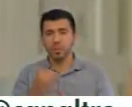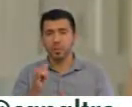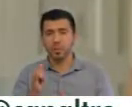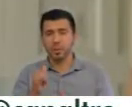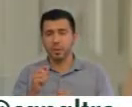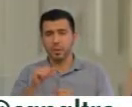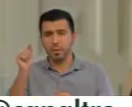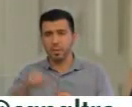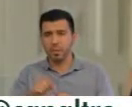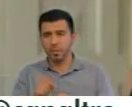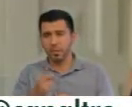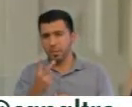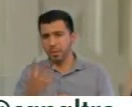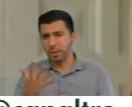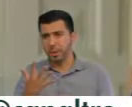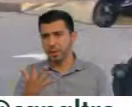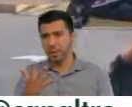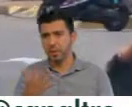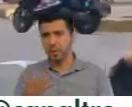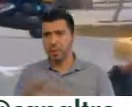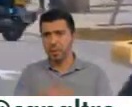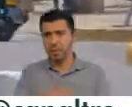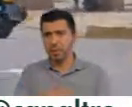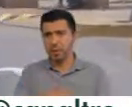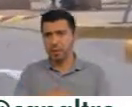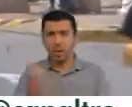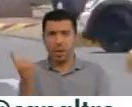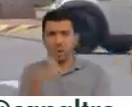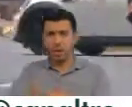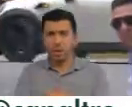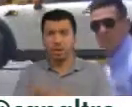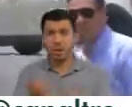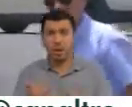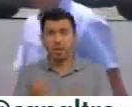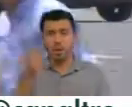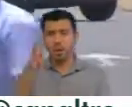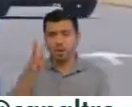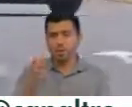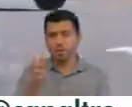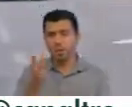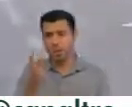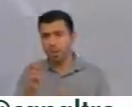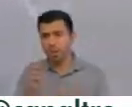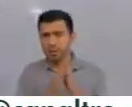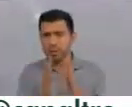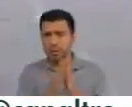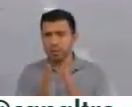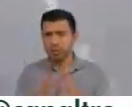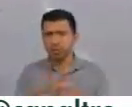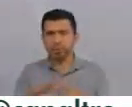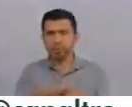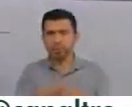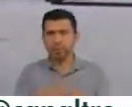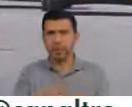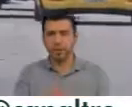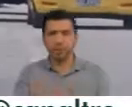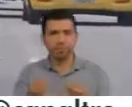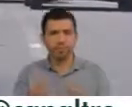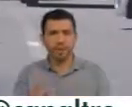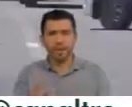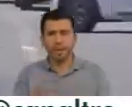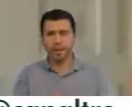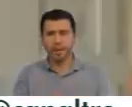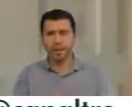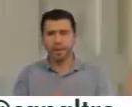un promedio de cinco carreras diarias en este momento hacemos un promedio de 18 a 20 carreras nos da una pérdida diaria